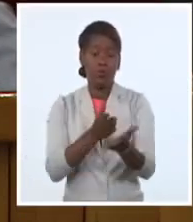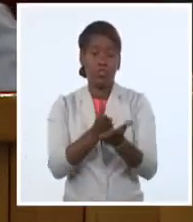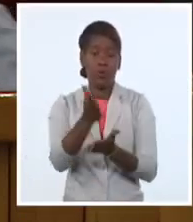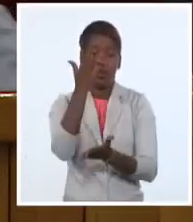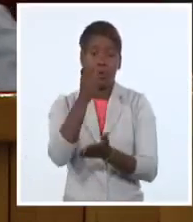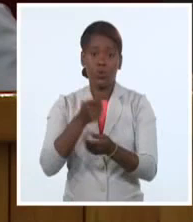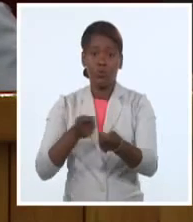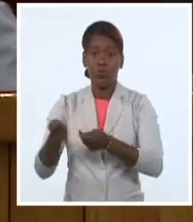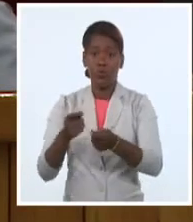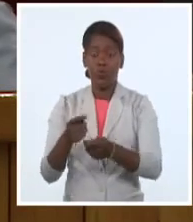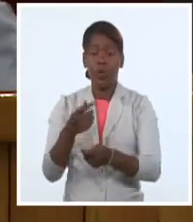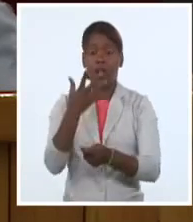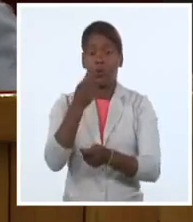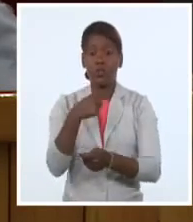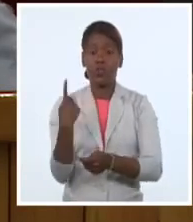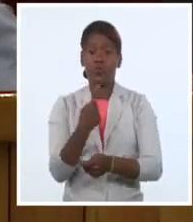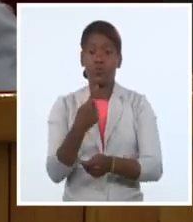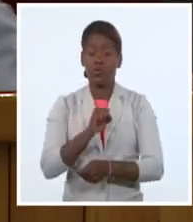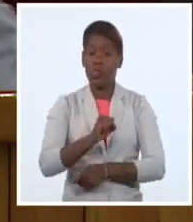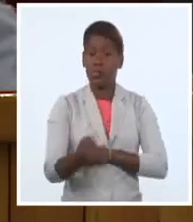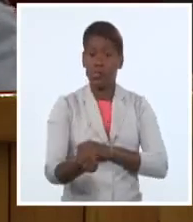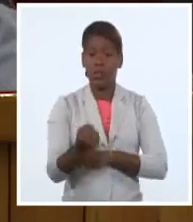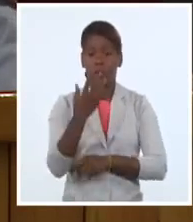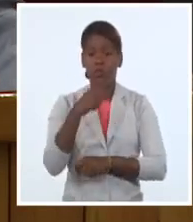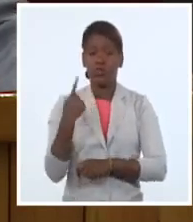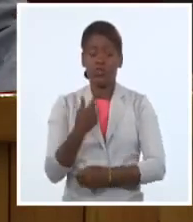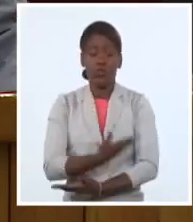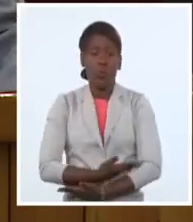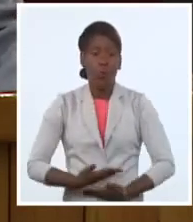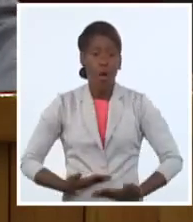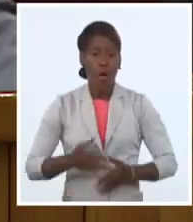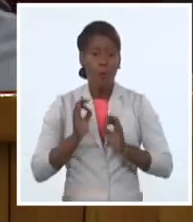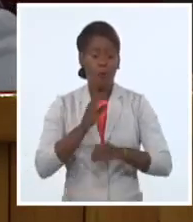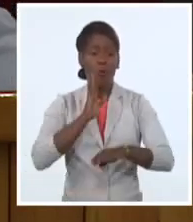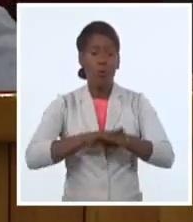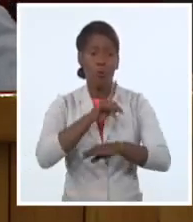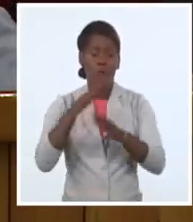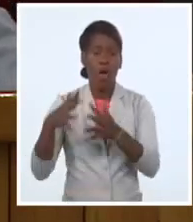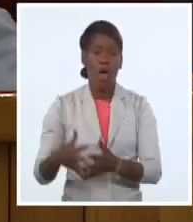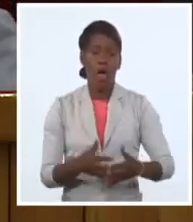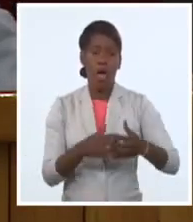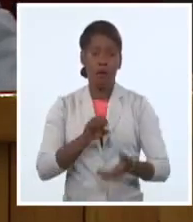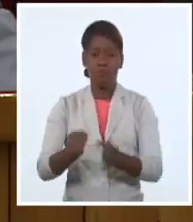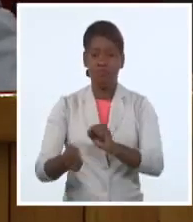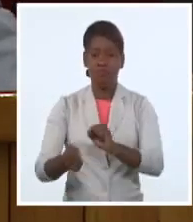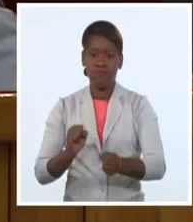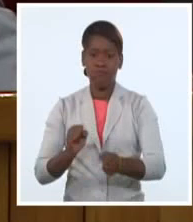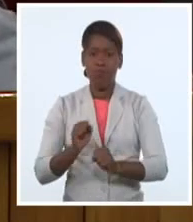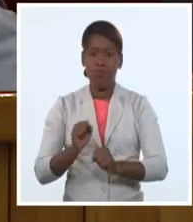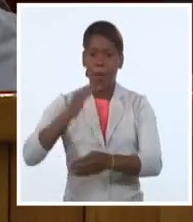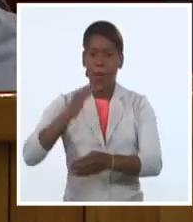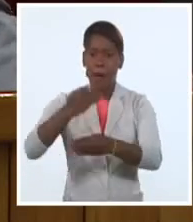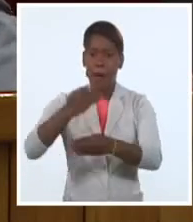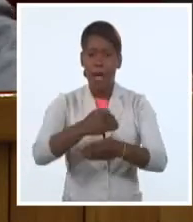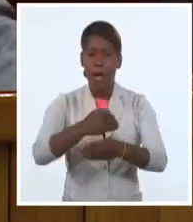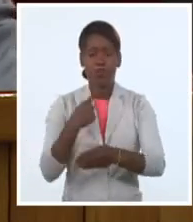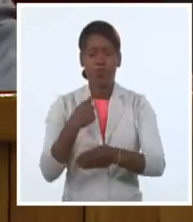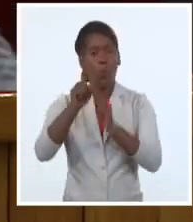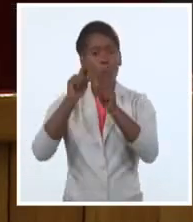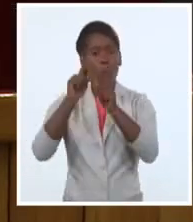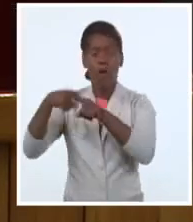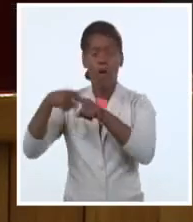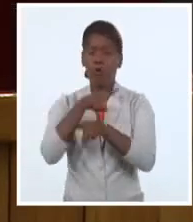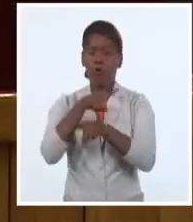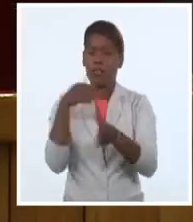escasez económica, castigar al pueblo, perjudicar su nivel de vida, restringir sus fuentes de ingresos, limitar su